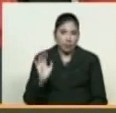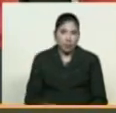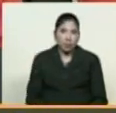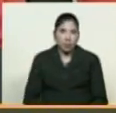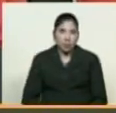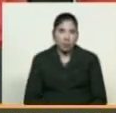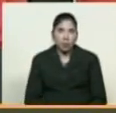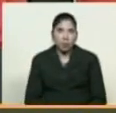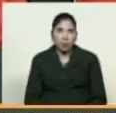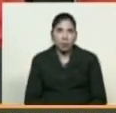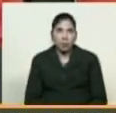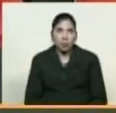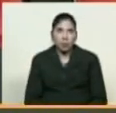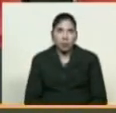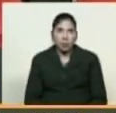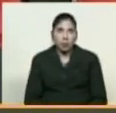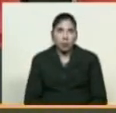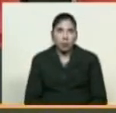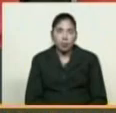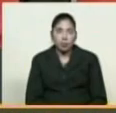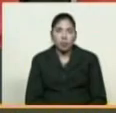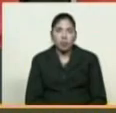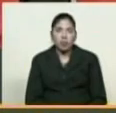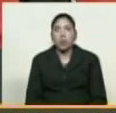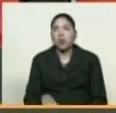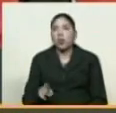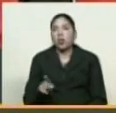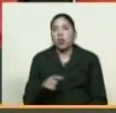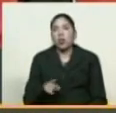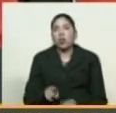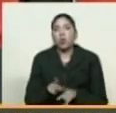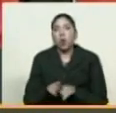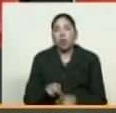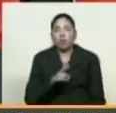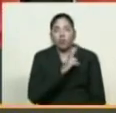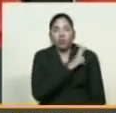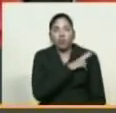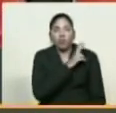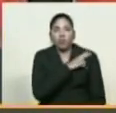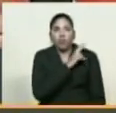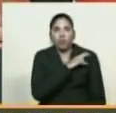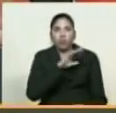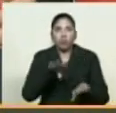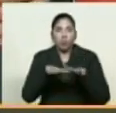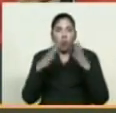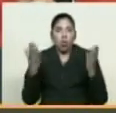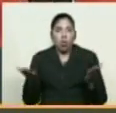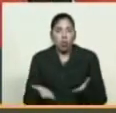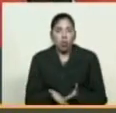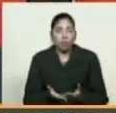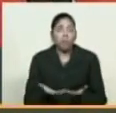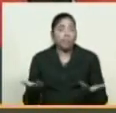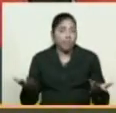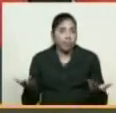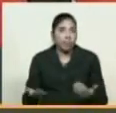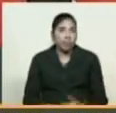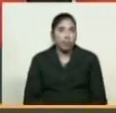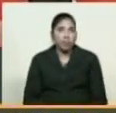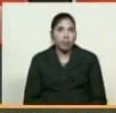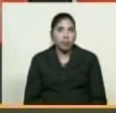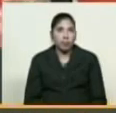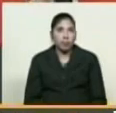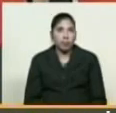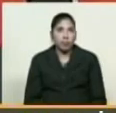especiales en el sentido que creen que son los dueños del mundo, están acostumbrados a eso. Por eso es que tú escuchas a un presidente